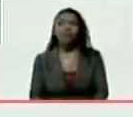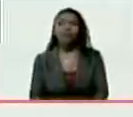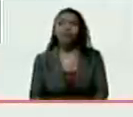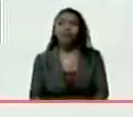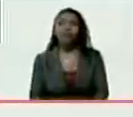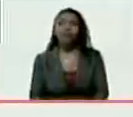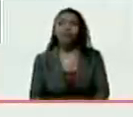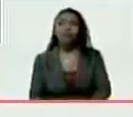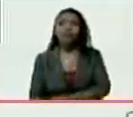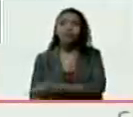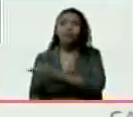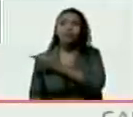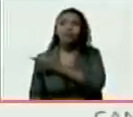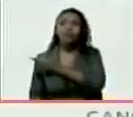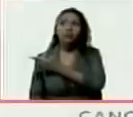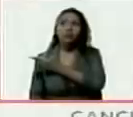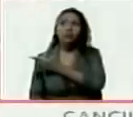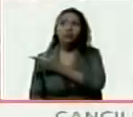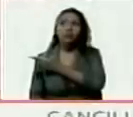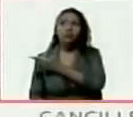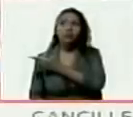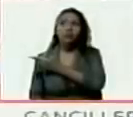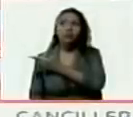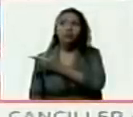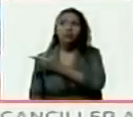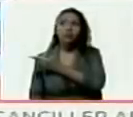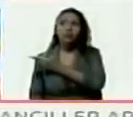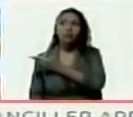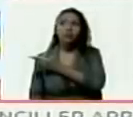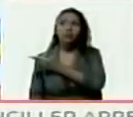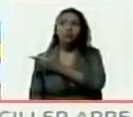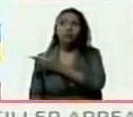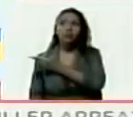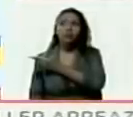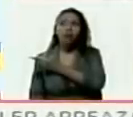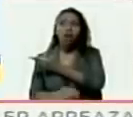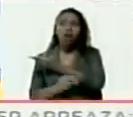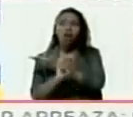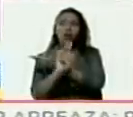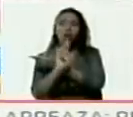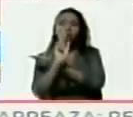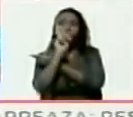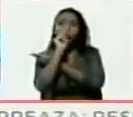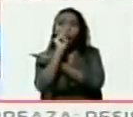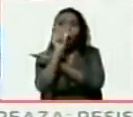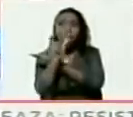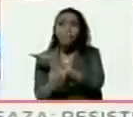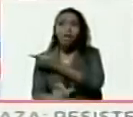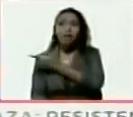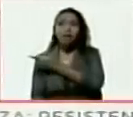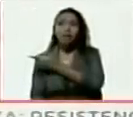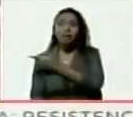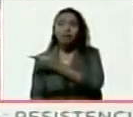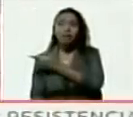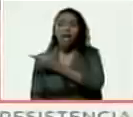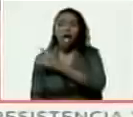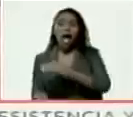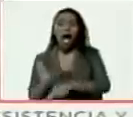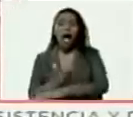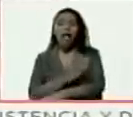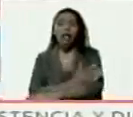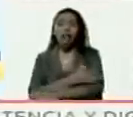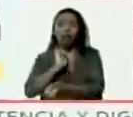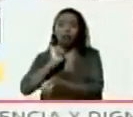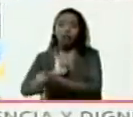Climaco Medina, Climaco Eric Medina, alias El Caracas, con antecedentes penales